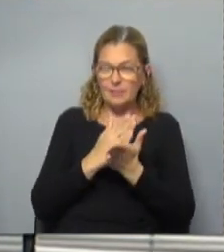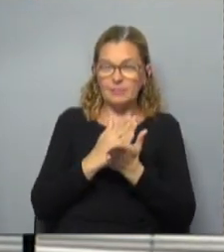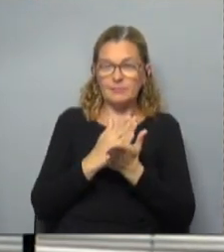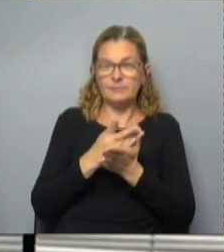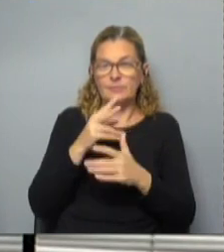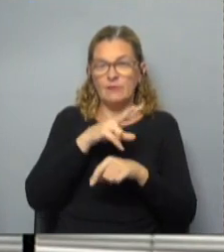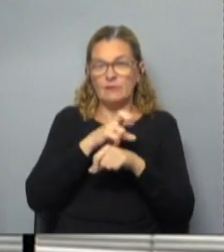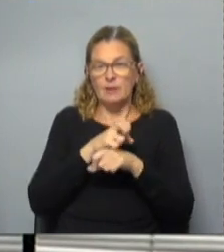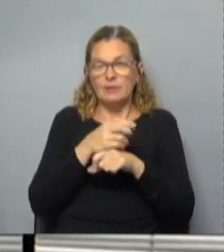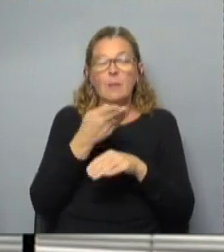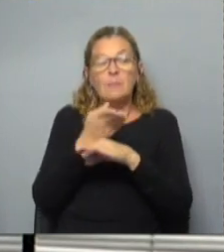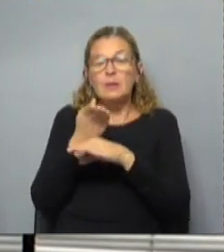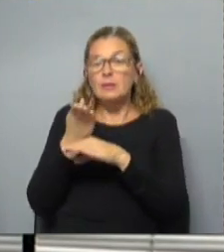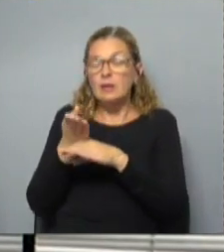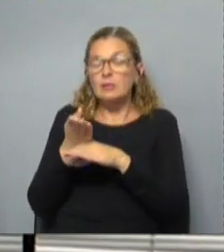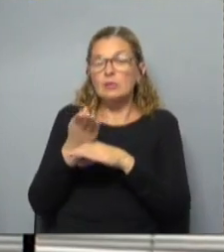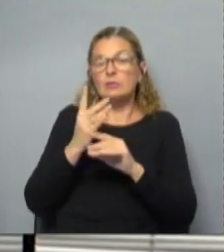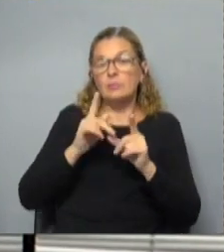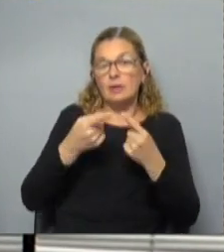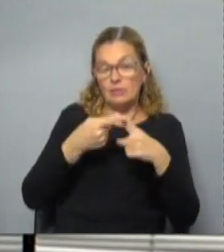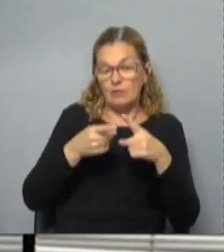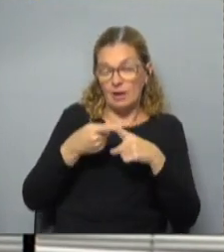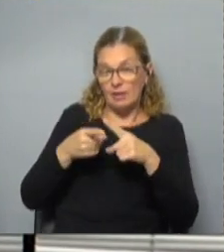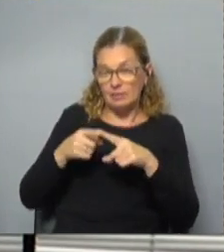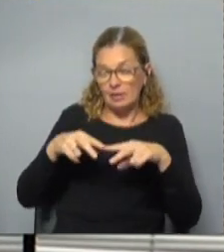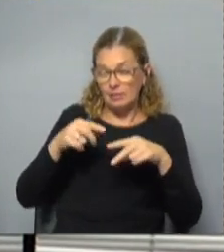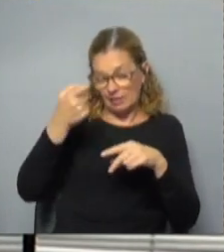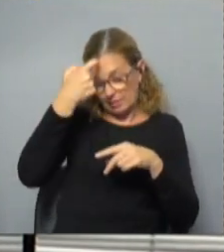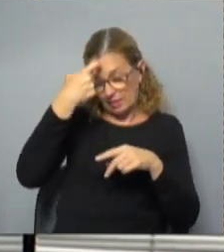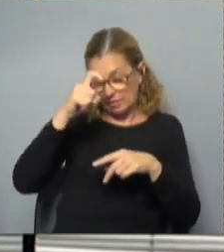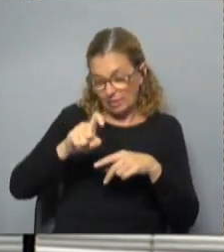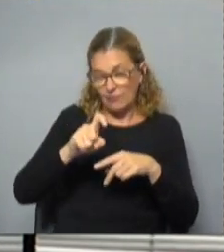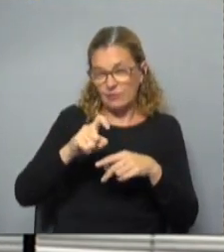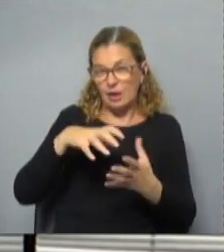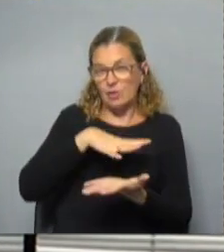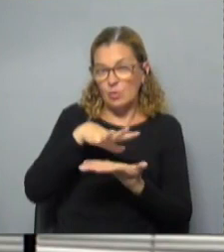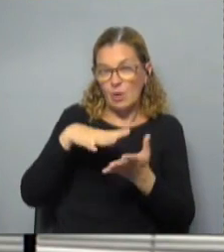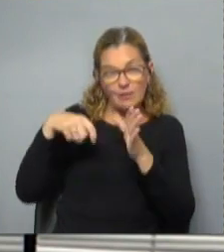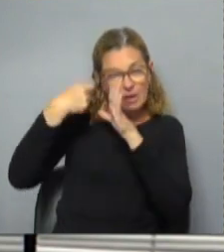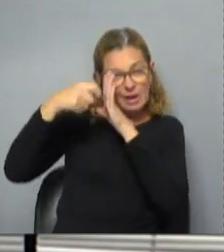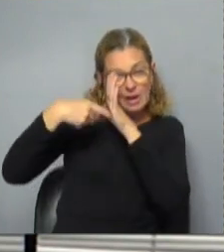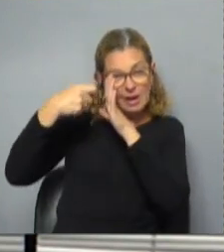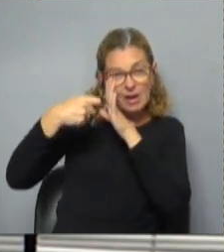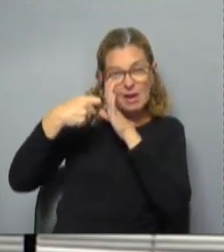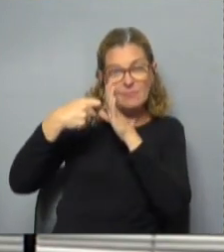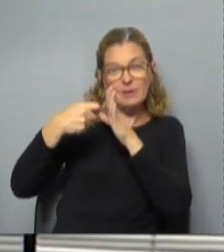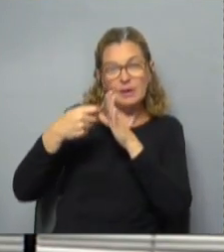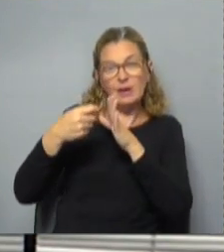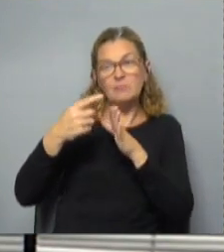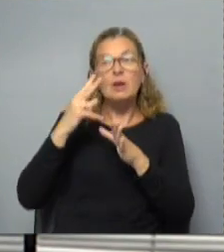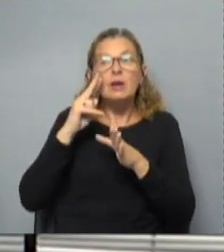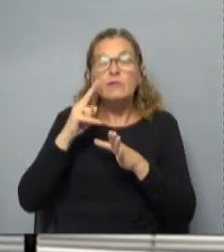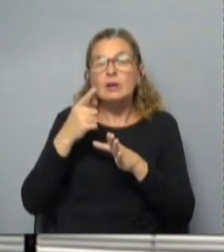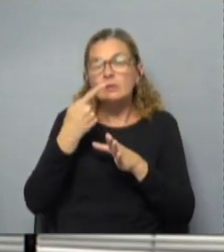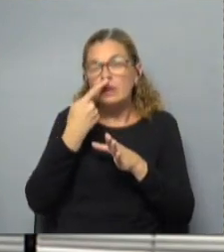el fiscal está solicitando o solicitó diversos tipos de pericias científicas si en el lugar había cámaras que se haga un relevamiento de las cámaras para poder